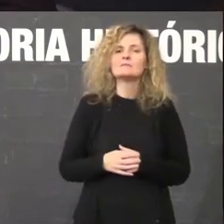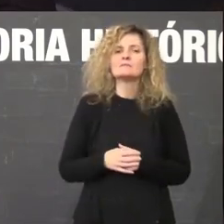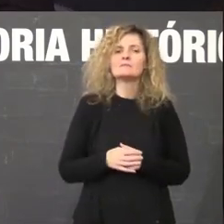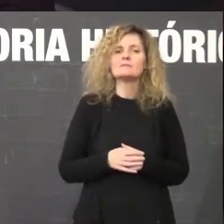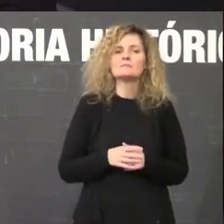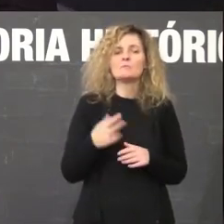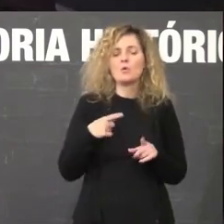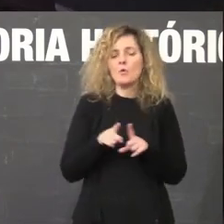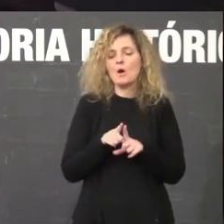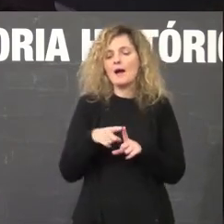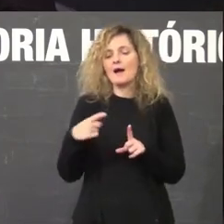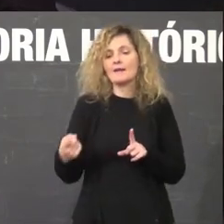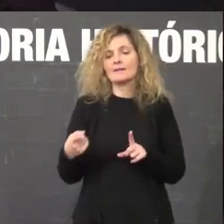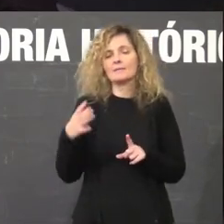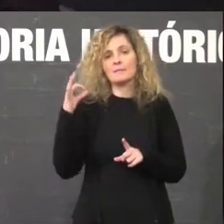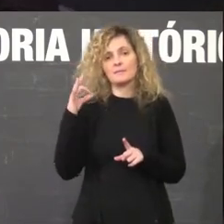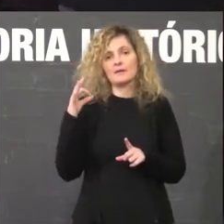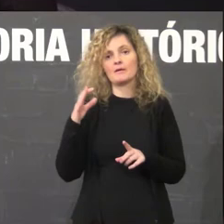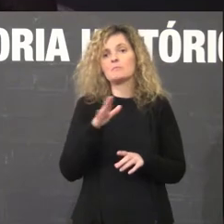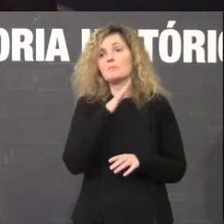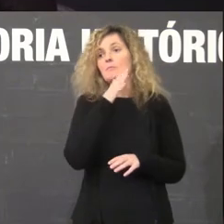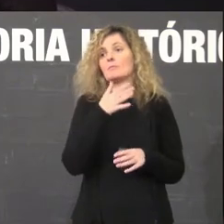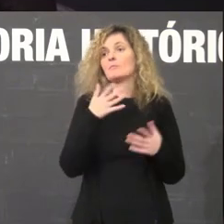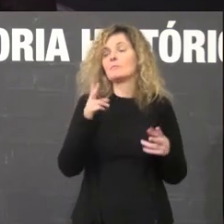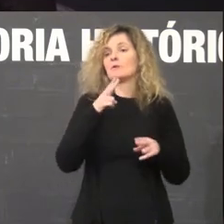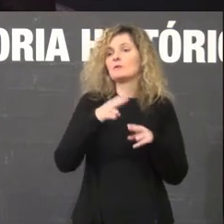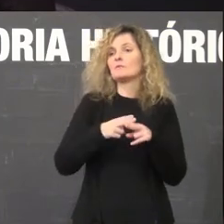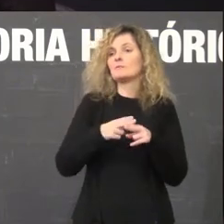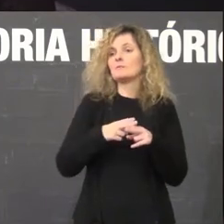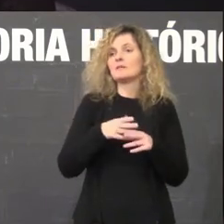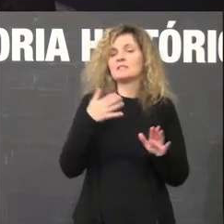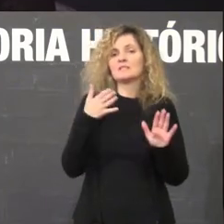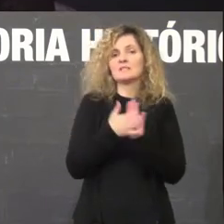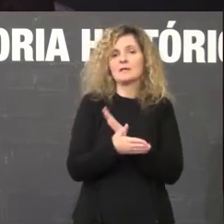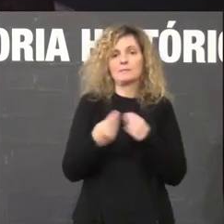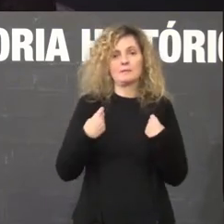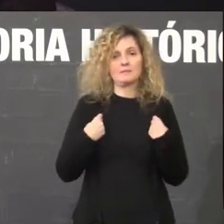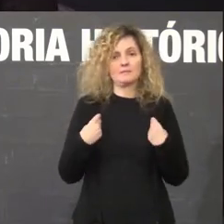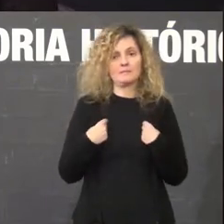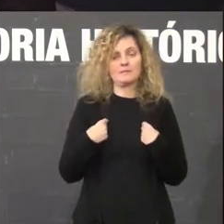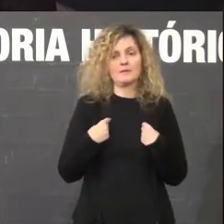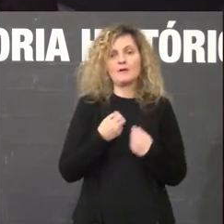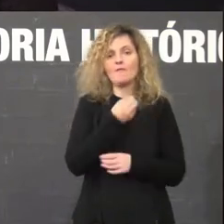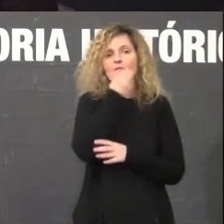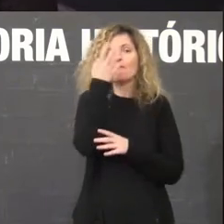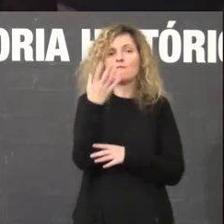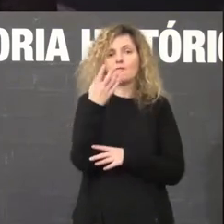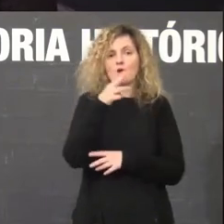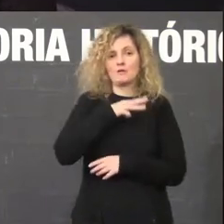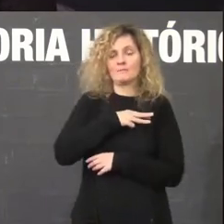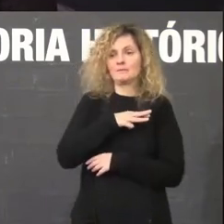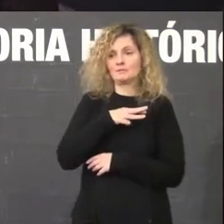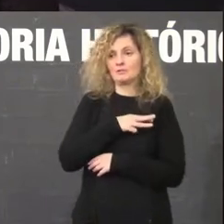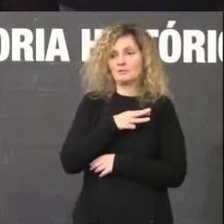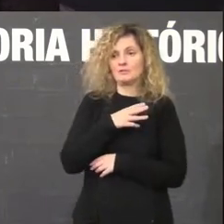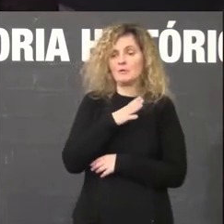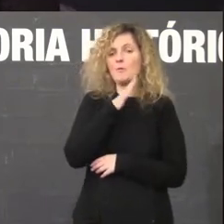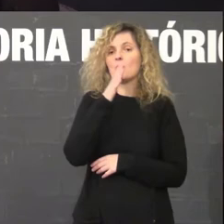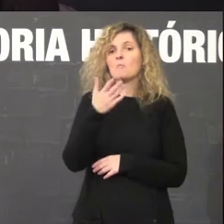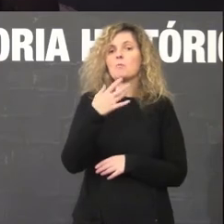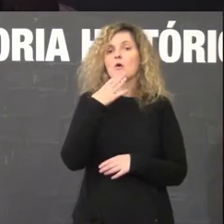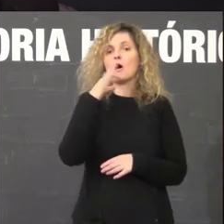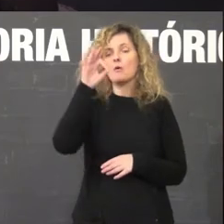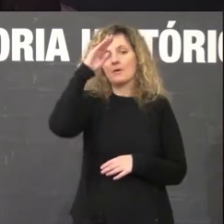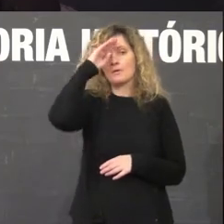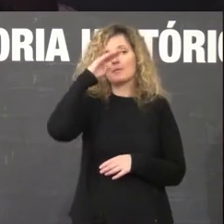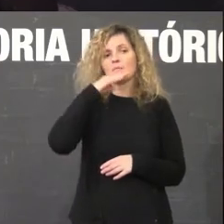con miña irmá, eu teño unha irmá que, por certo, se chama Sempre Viva, que é a Flor Masónica, porque é meu avó